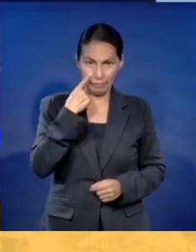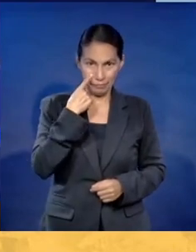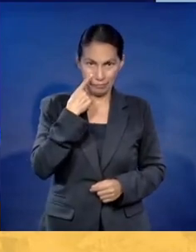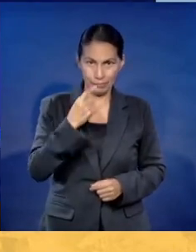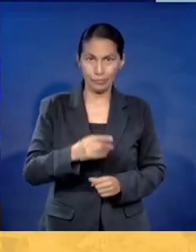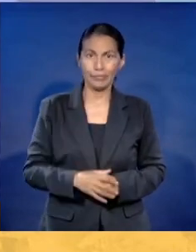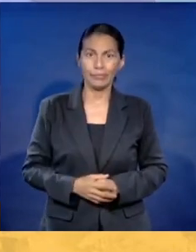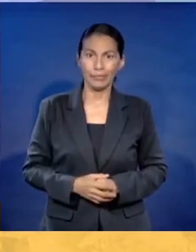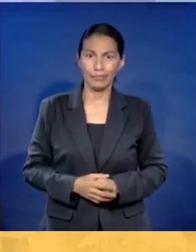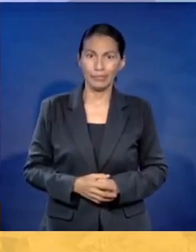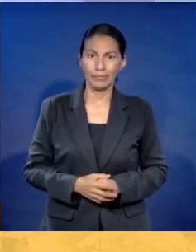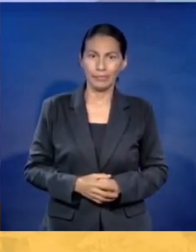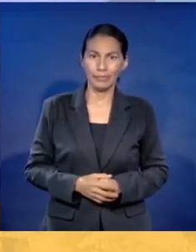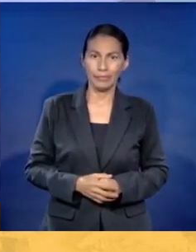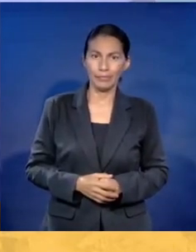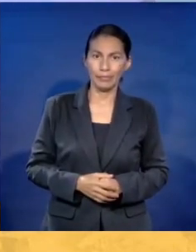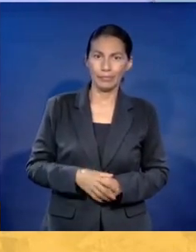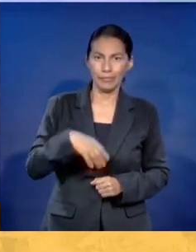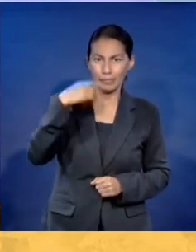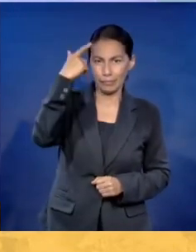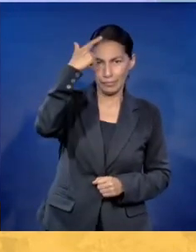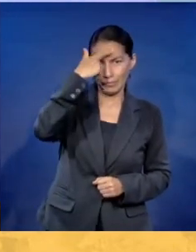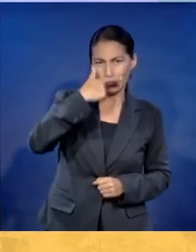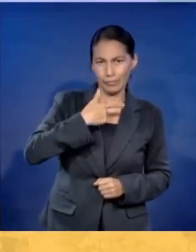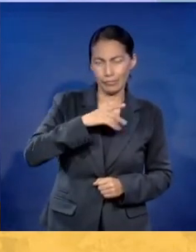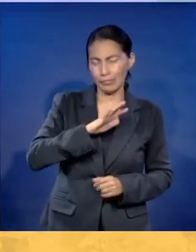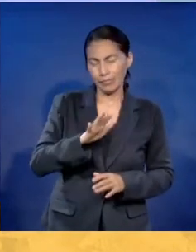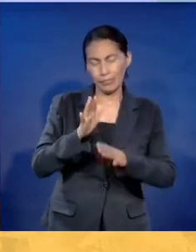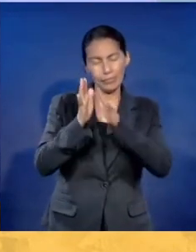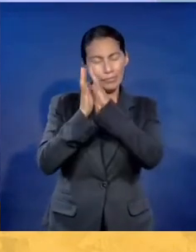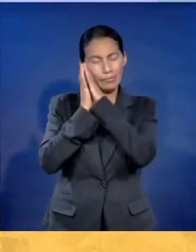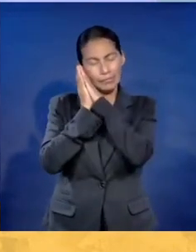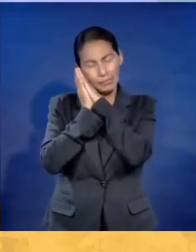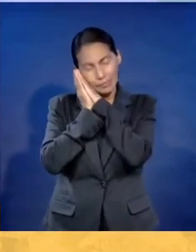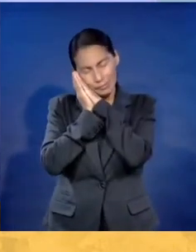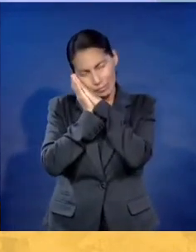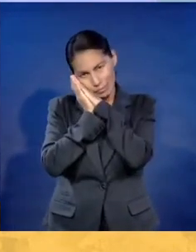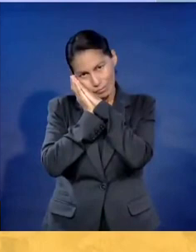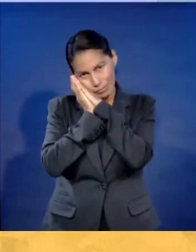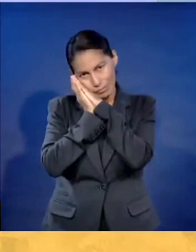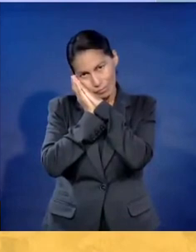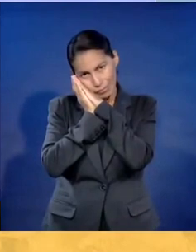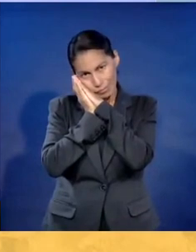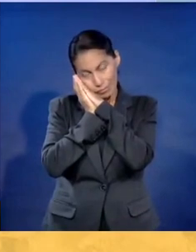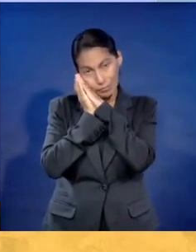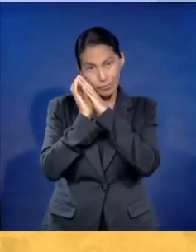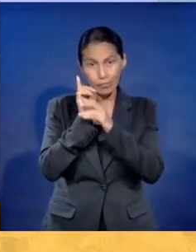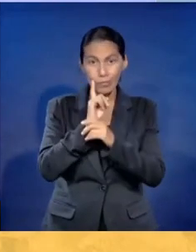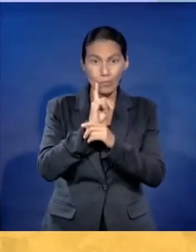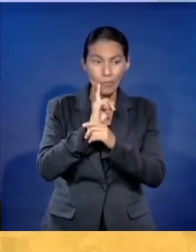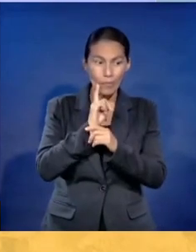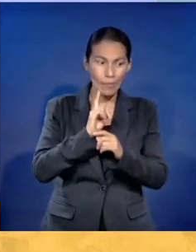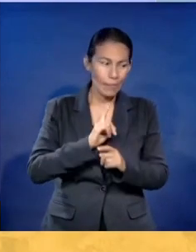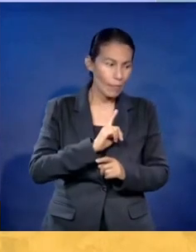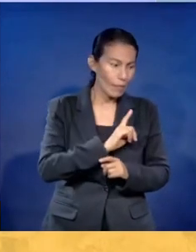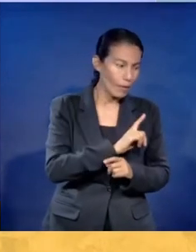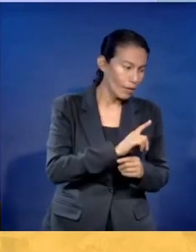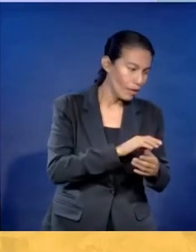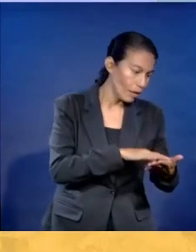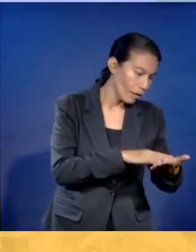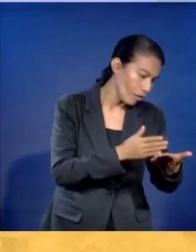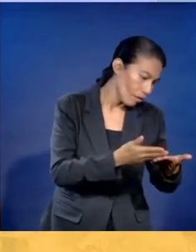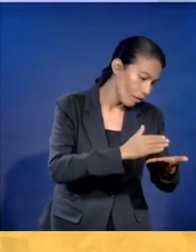en la noche cuando ya se están durmiendo él se va a un rincón abre la computadora o el teléfono y empieza a